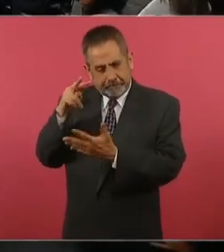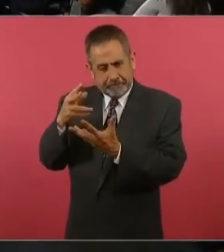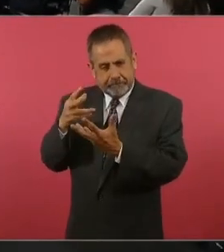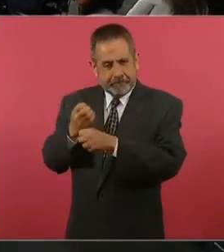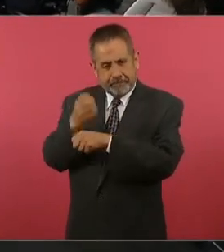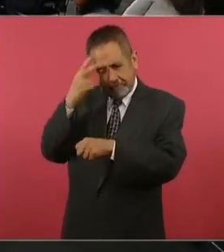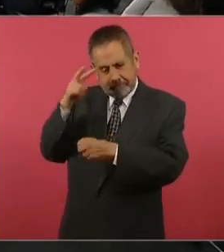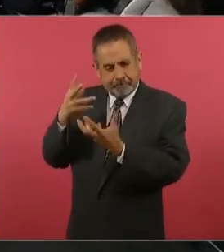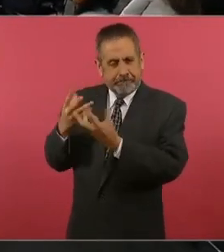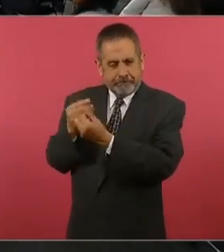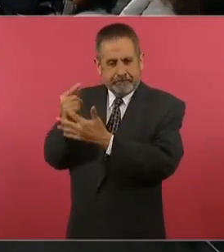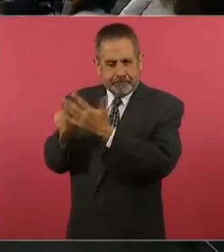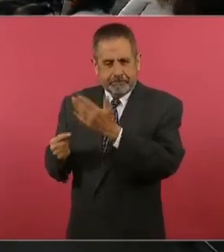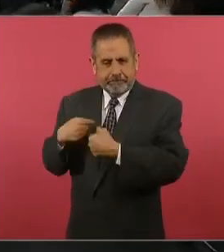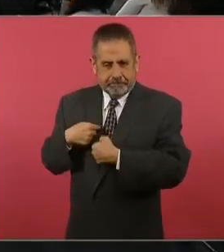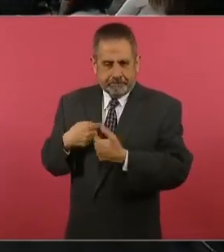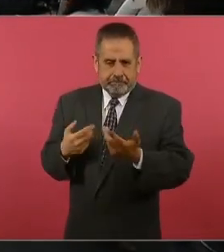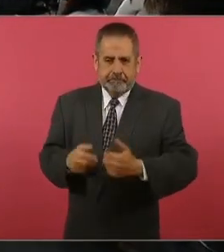Estado de México.